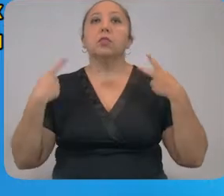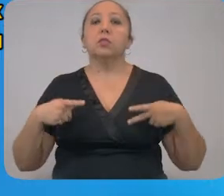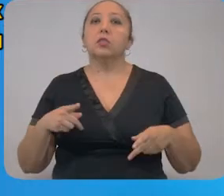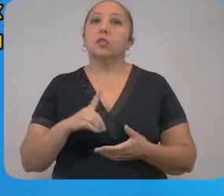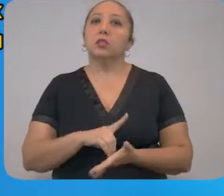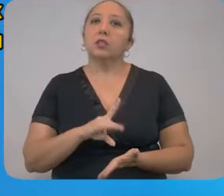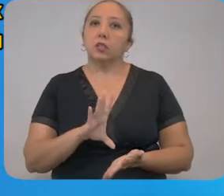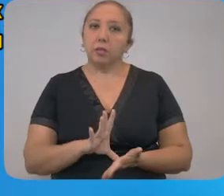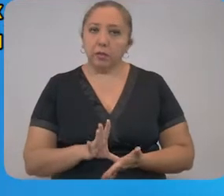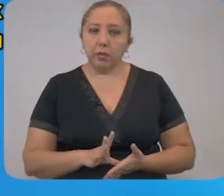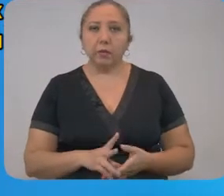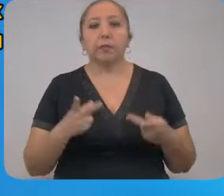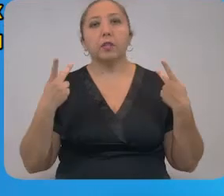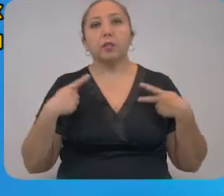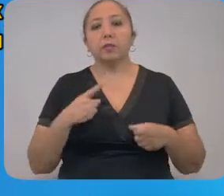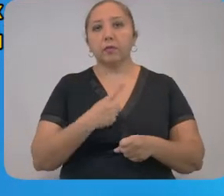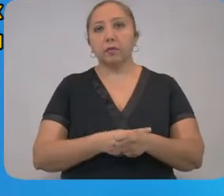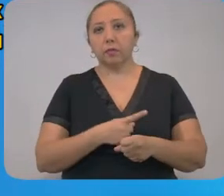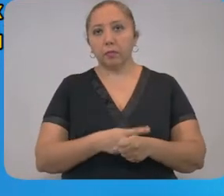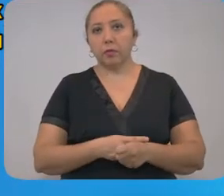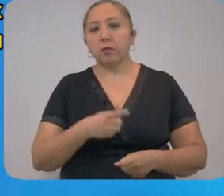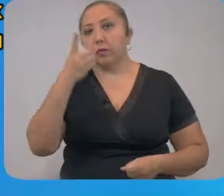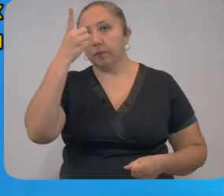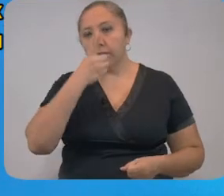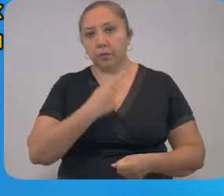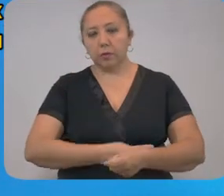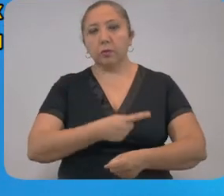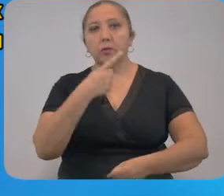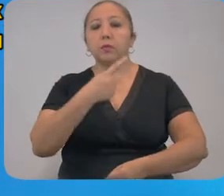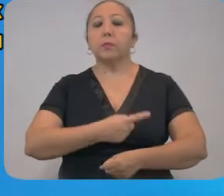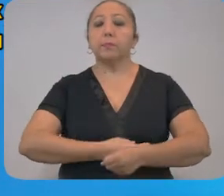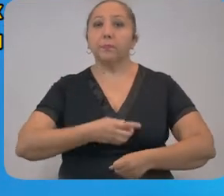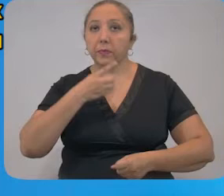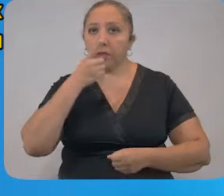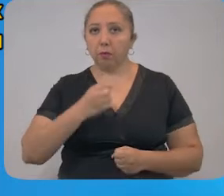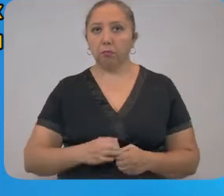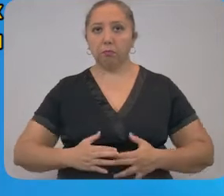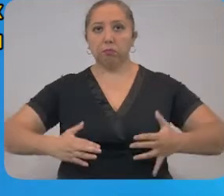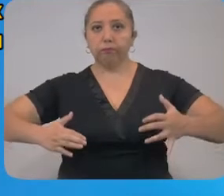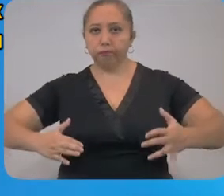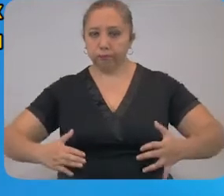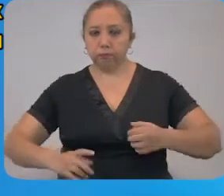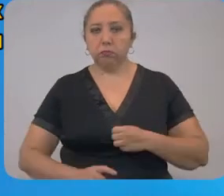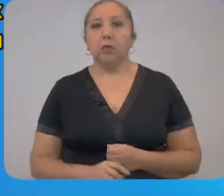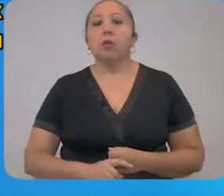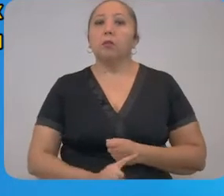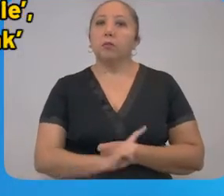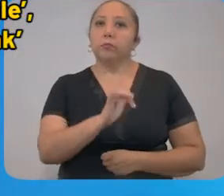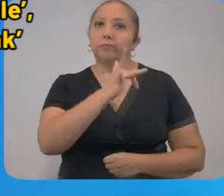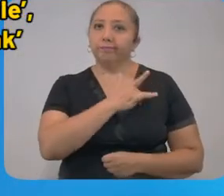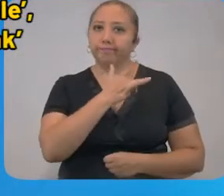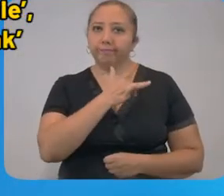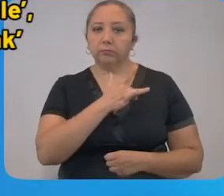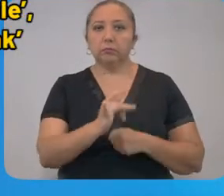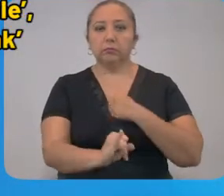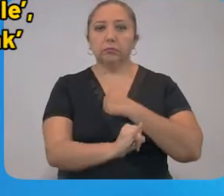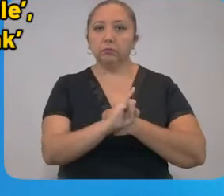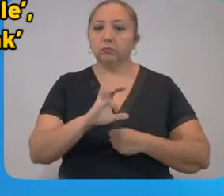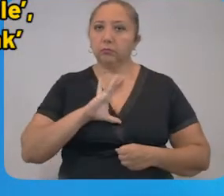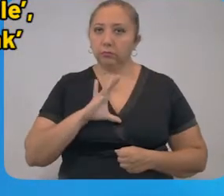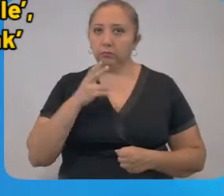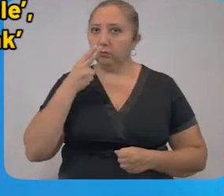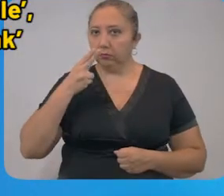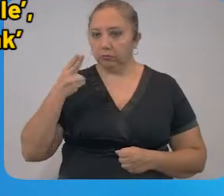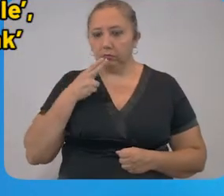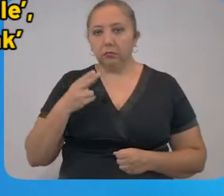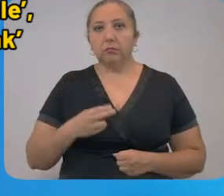con discapacidad, personas con padecimientos como diabetes, hipertensión, sobrepeso, problemas cardíacos, VIH, cáncer o